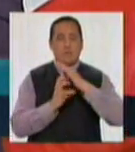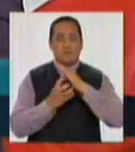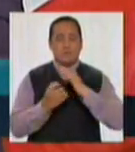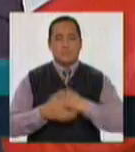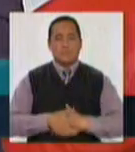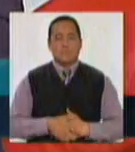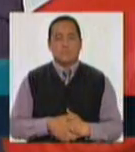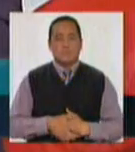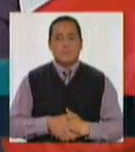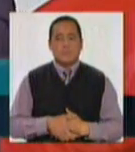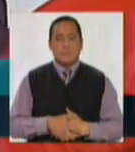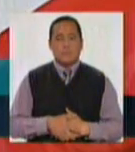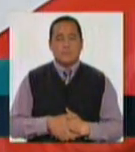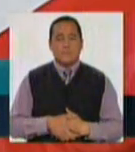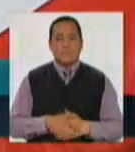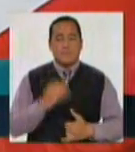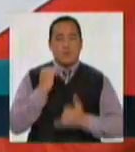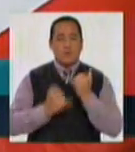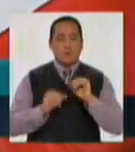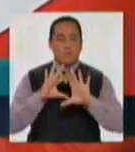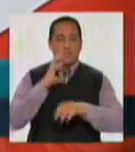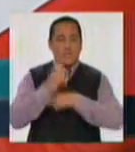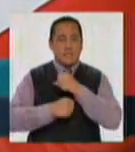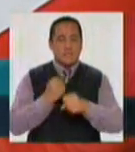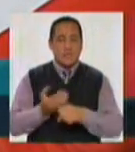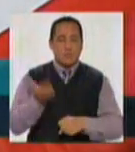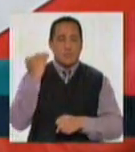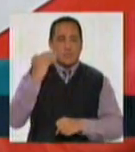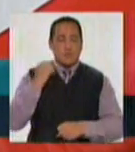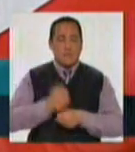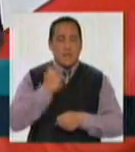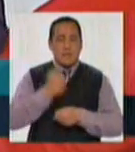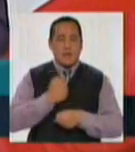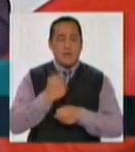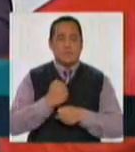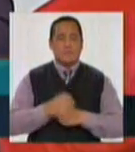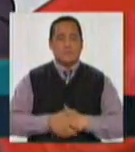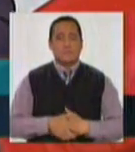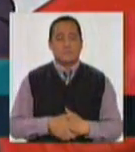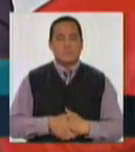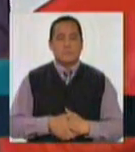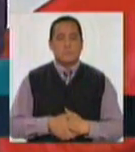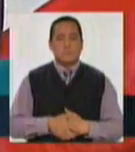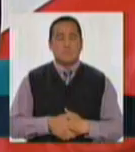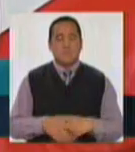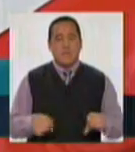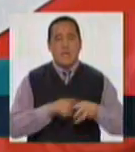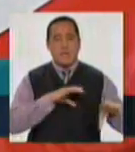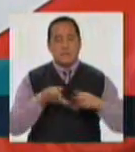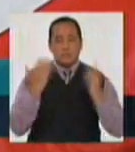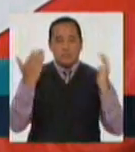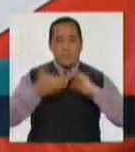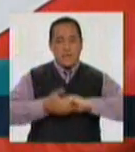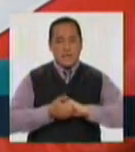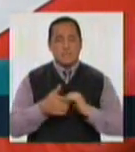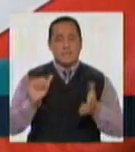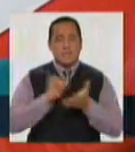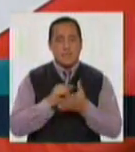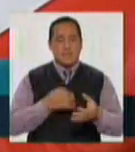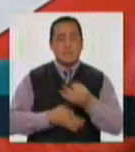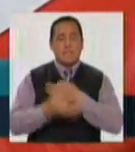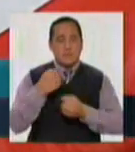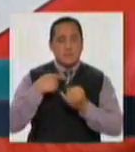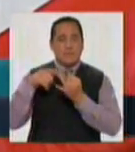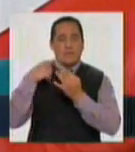en esta última década en la última década fue construida creando una parcería que transcende las fronteras, alianza que trasciende